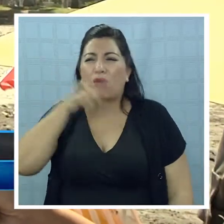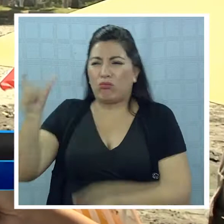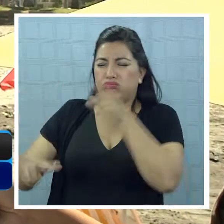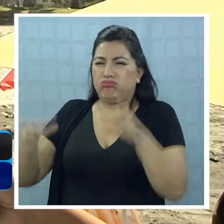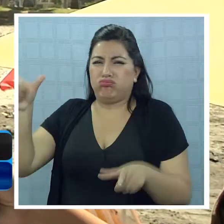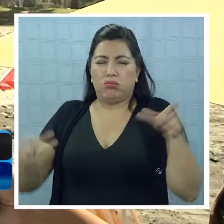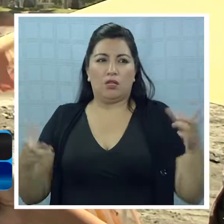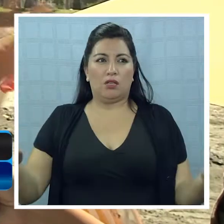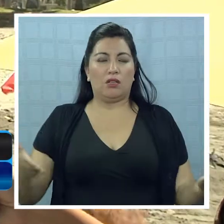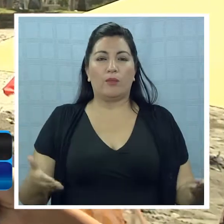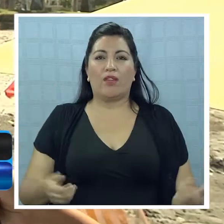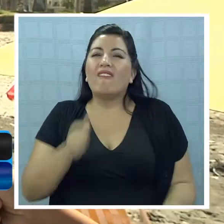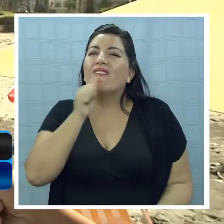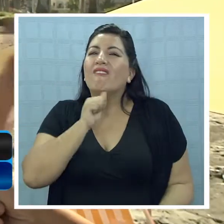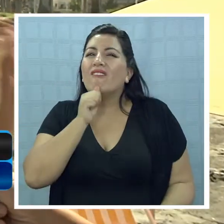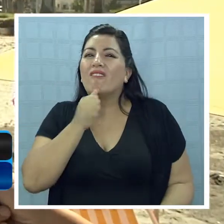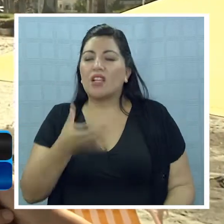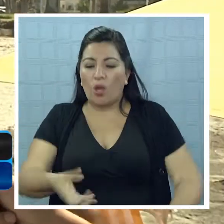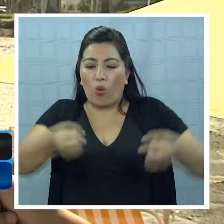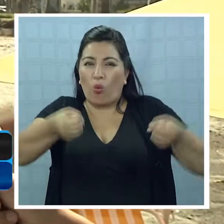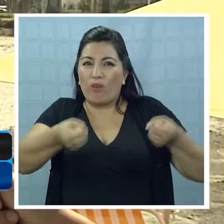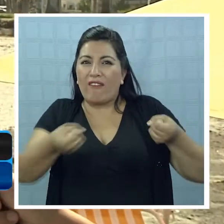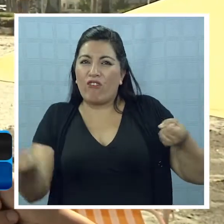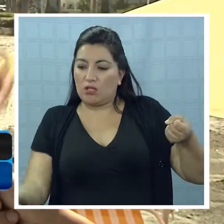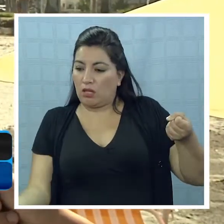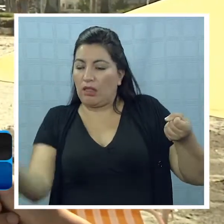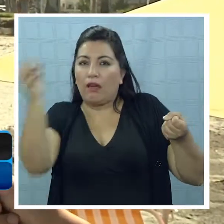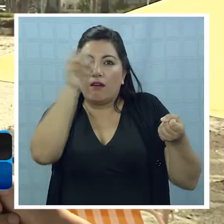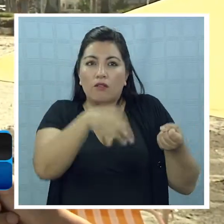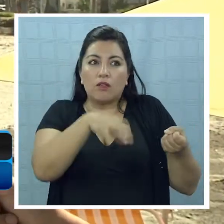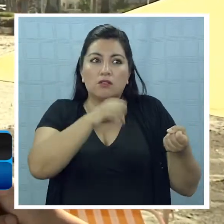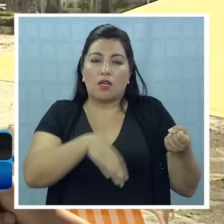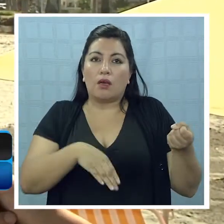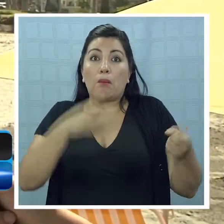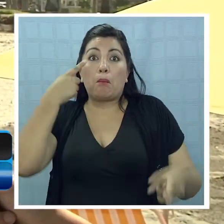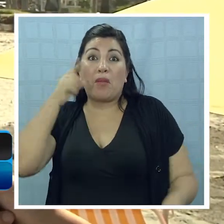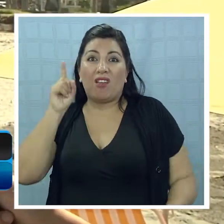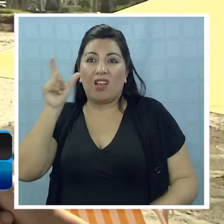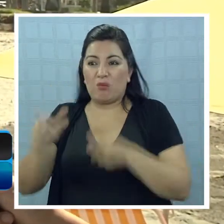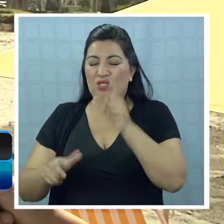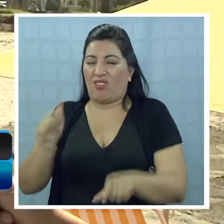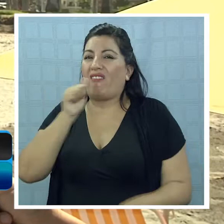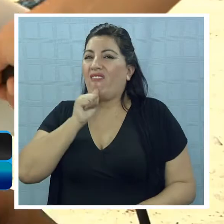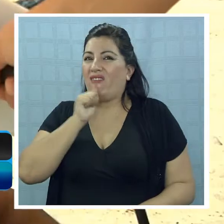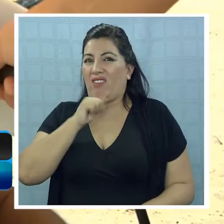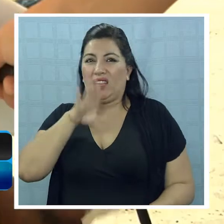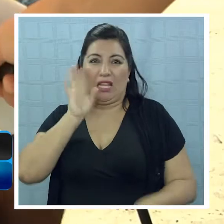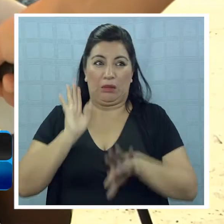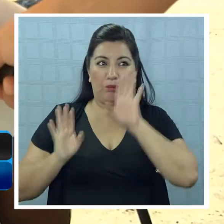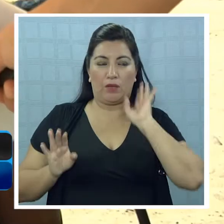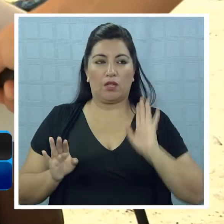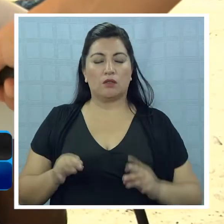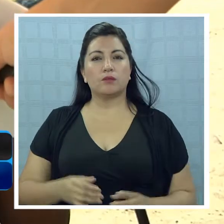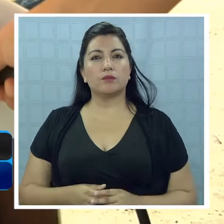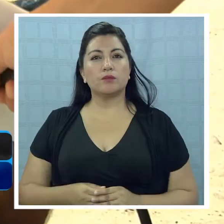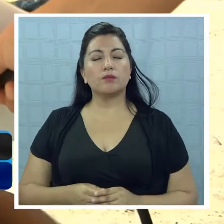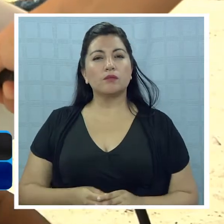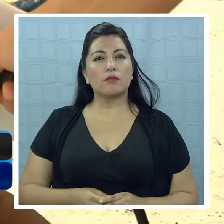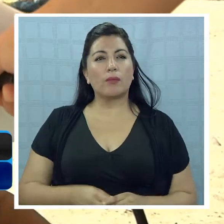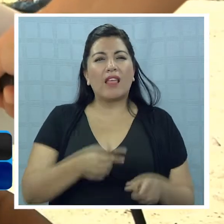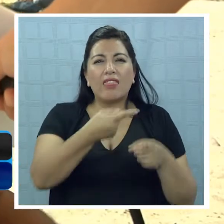botadas. En general hay que poner la bolsita, tirar todo y después tirar en la basura, pero la gente en general no lo hace. Se encuentran en distintos